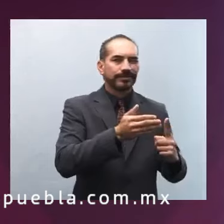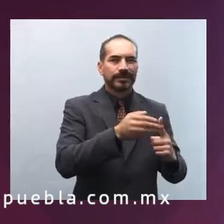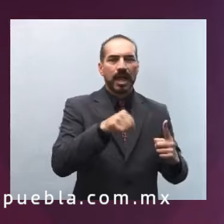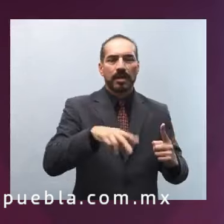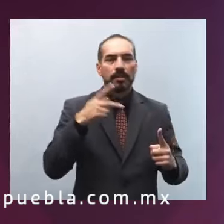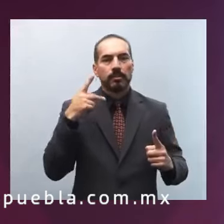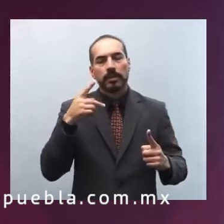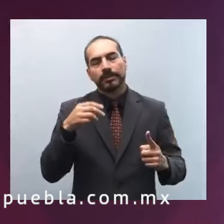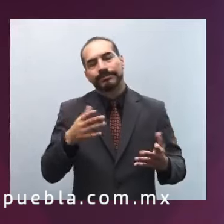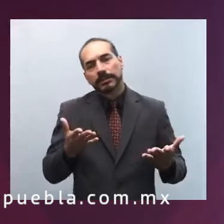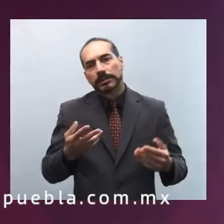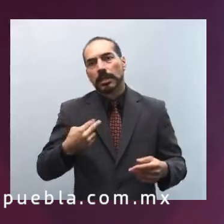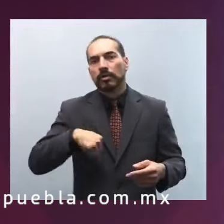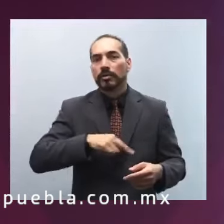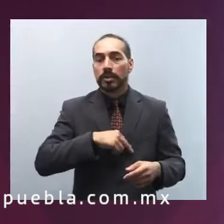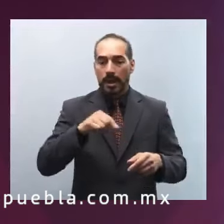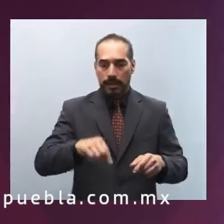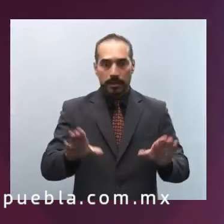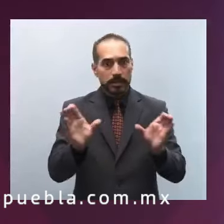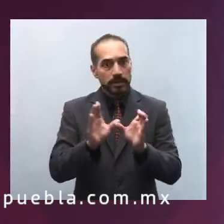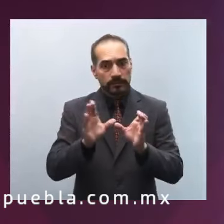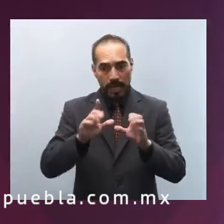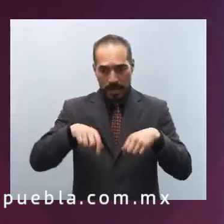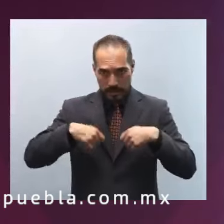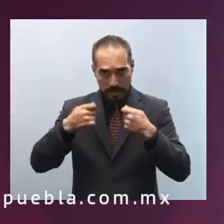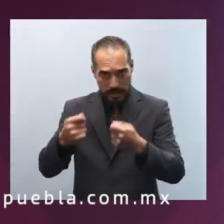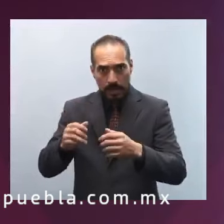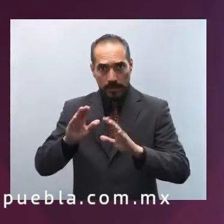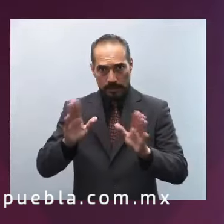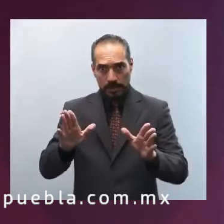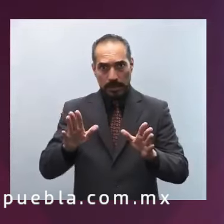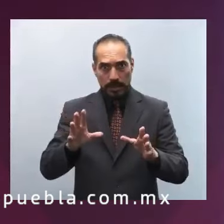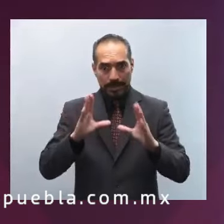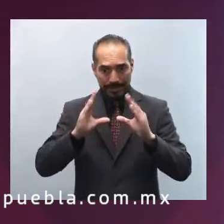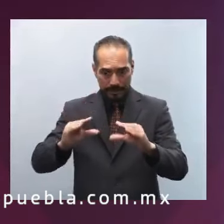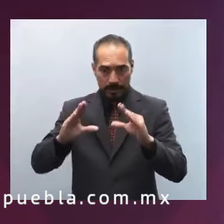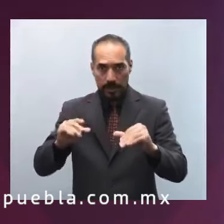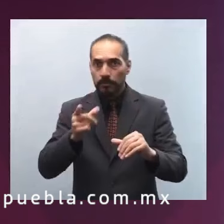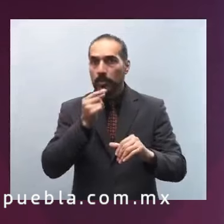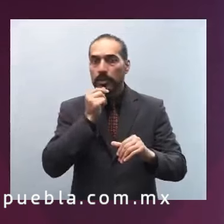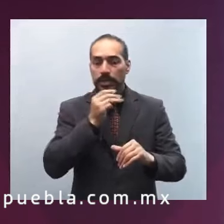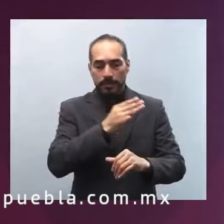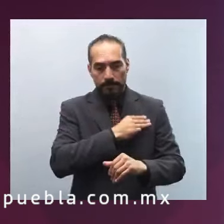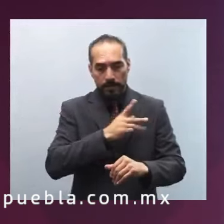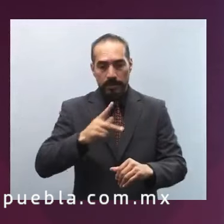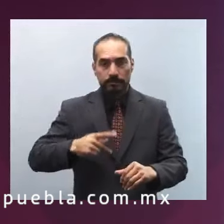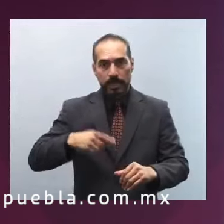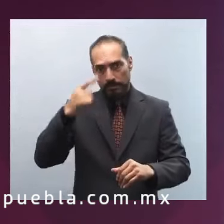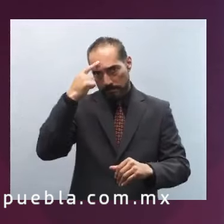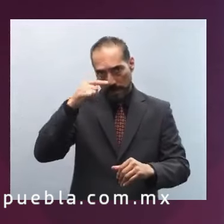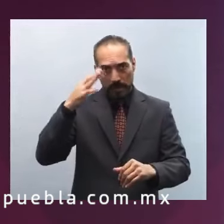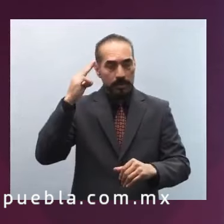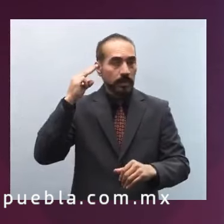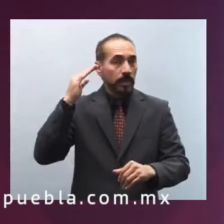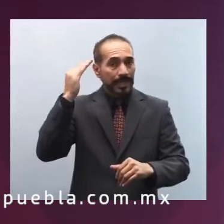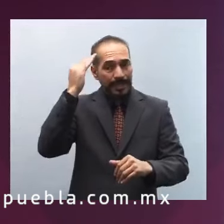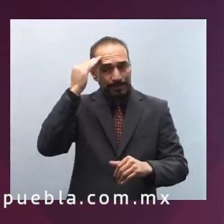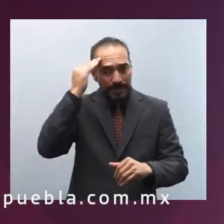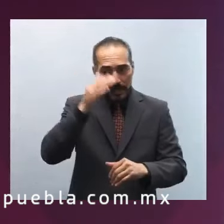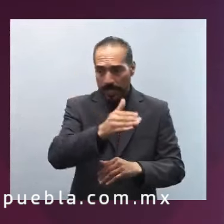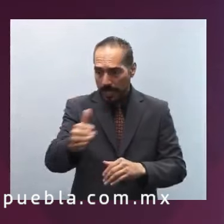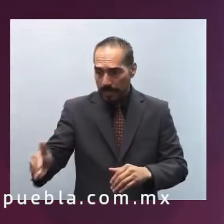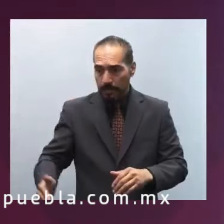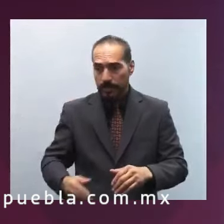En Puebla vamos a certificar a toda la policía municipal para que esté capacitada bajo la lógica de perspectiva de